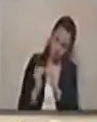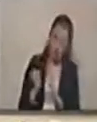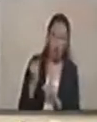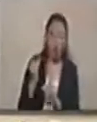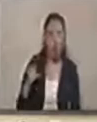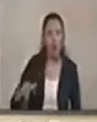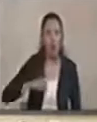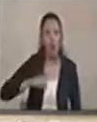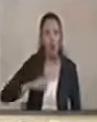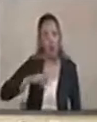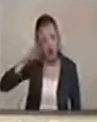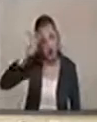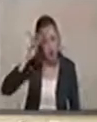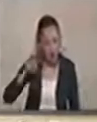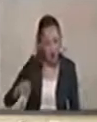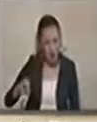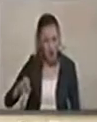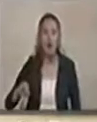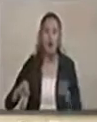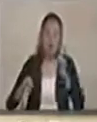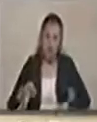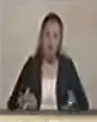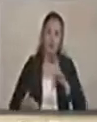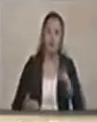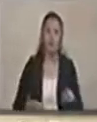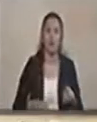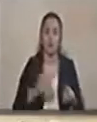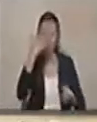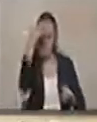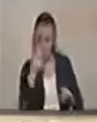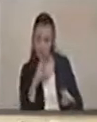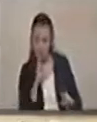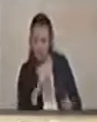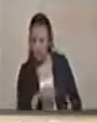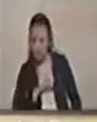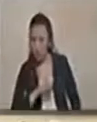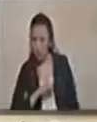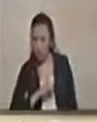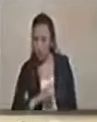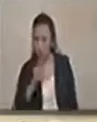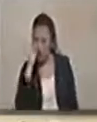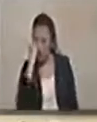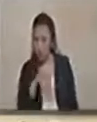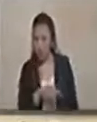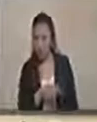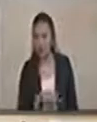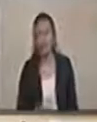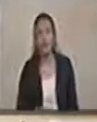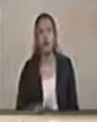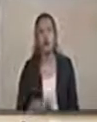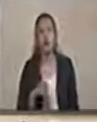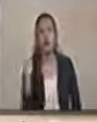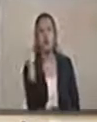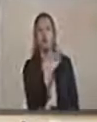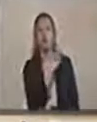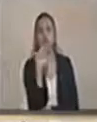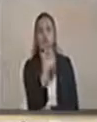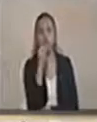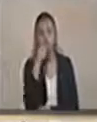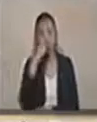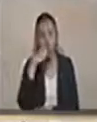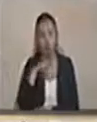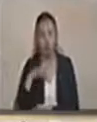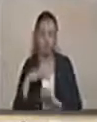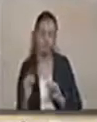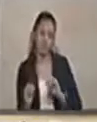un examen para descartar el consumo de drogas a quien lleva a nuestros hijos en el bus del colegio?